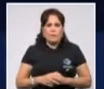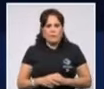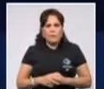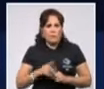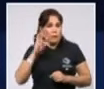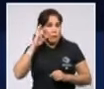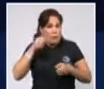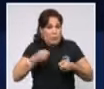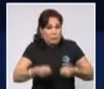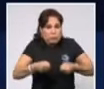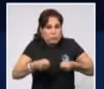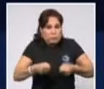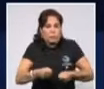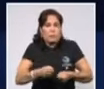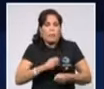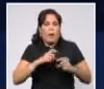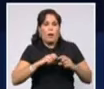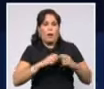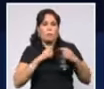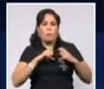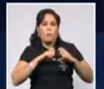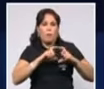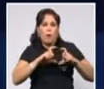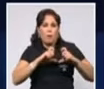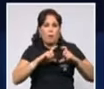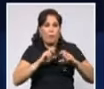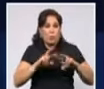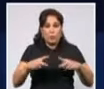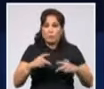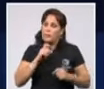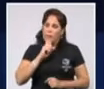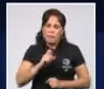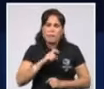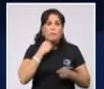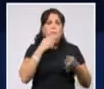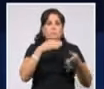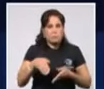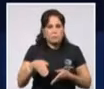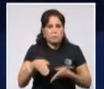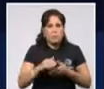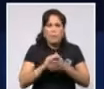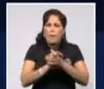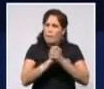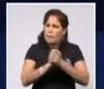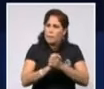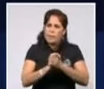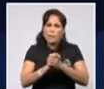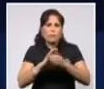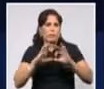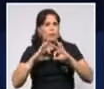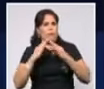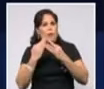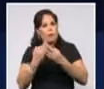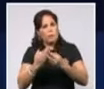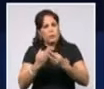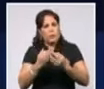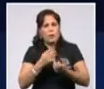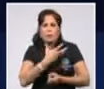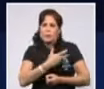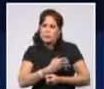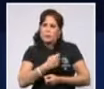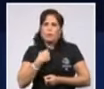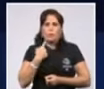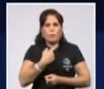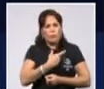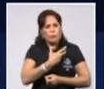recuperarlo. Reiteramos nuestras condolencias a sus familiares, amistades, compañeros, y como siempre